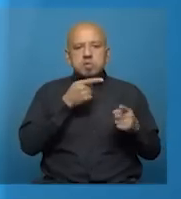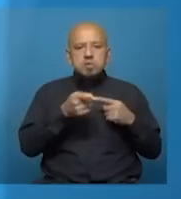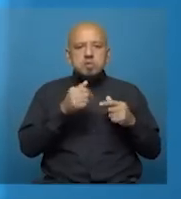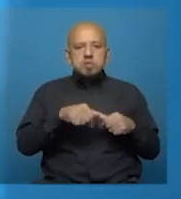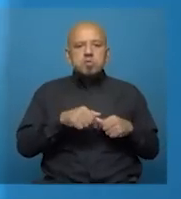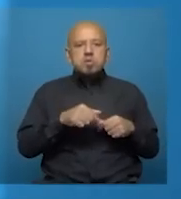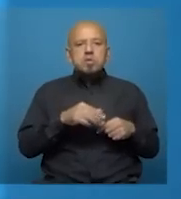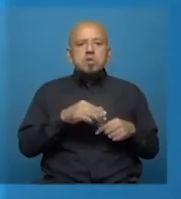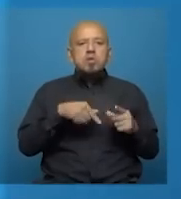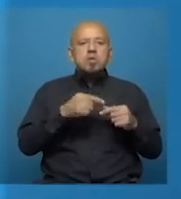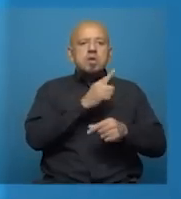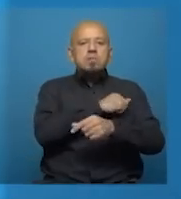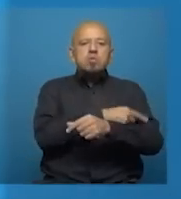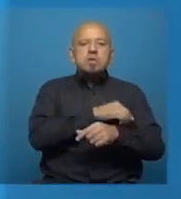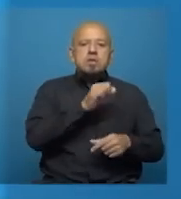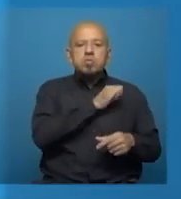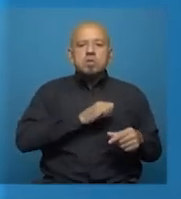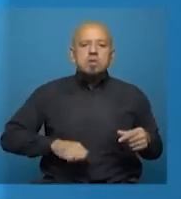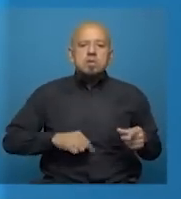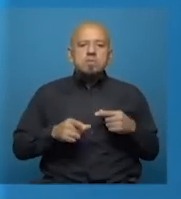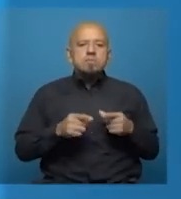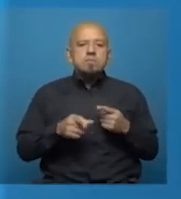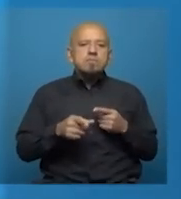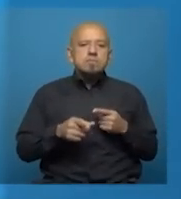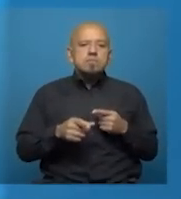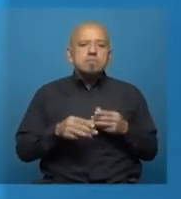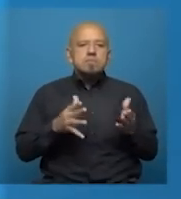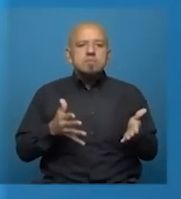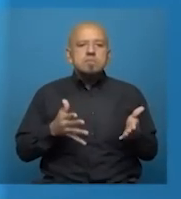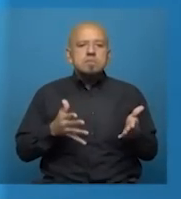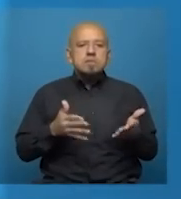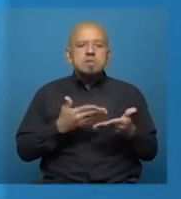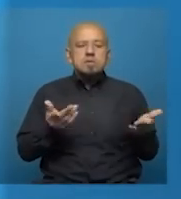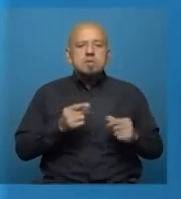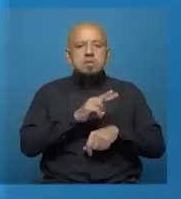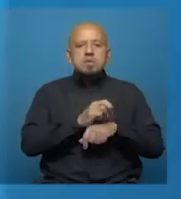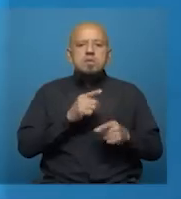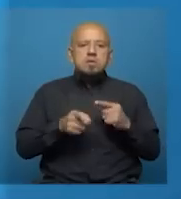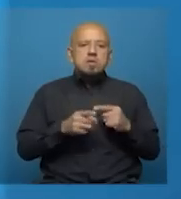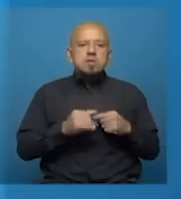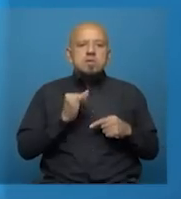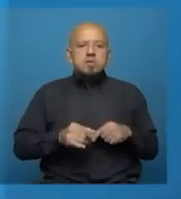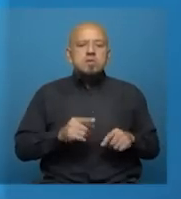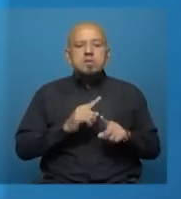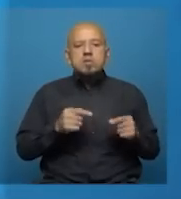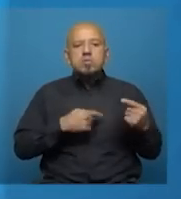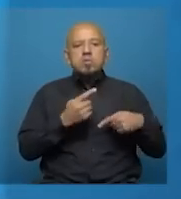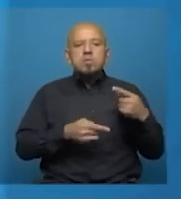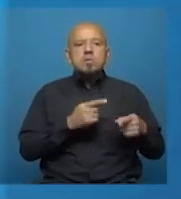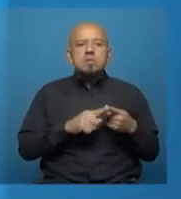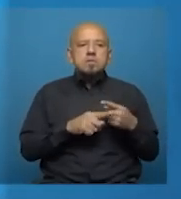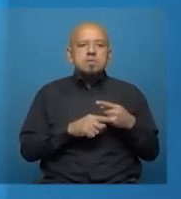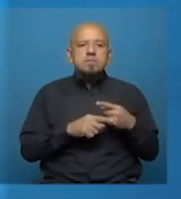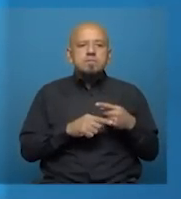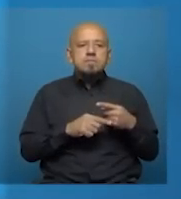nuestras exigencias al Poder Ejecutivo más que a la fiscal, que veamos si sigue o